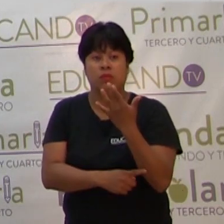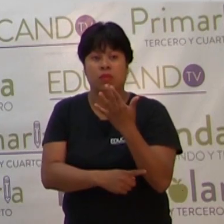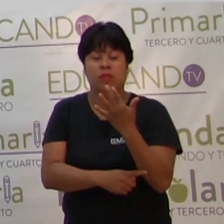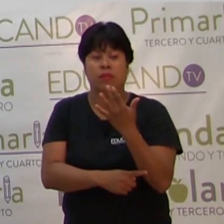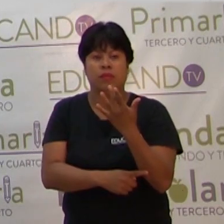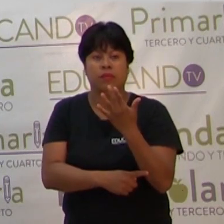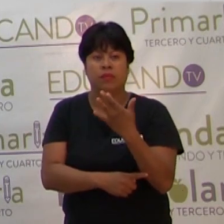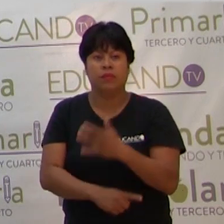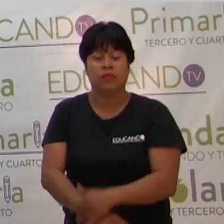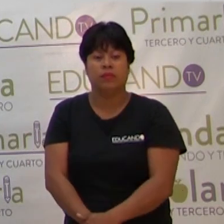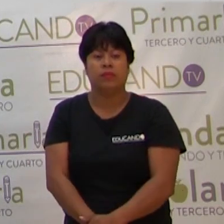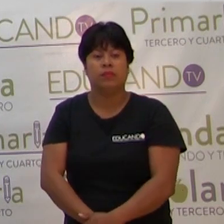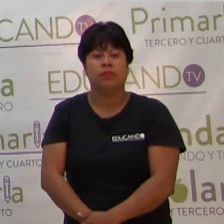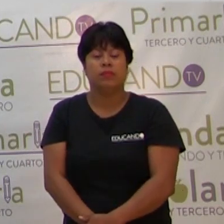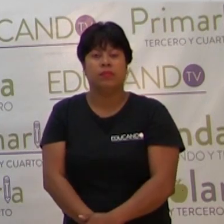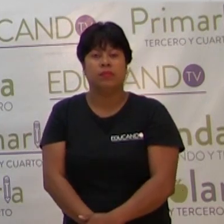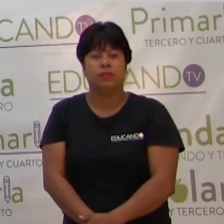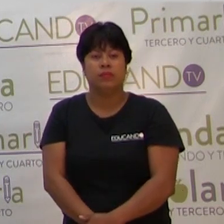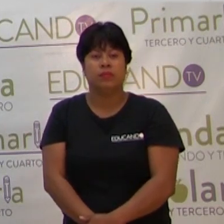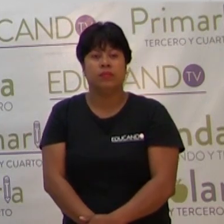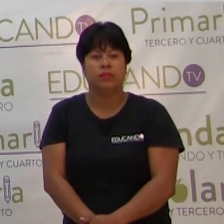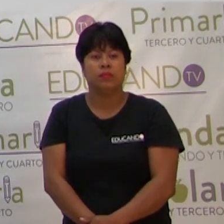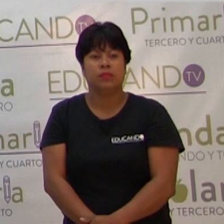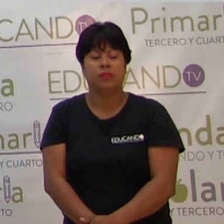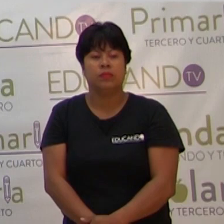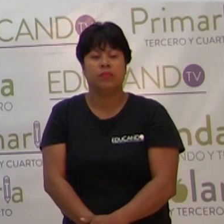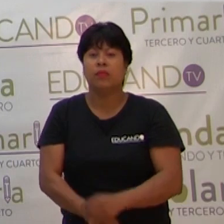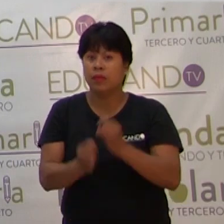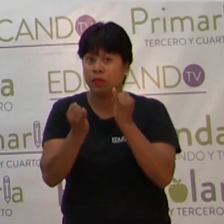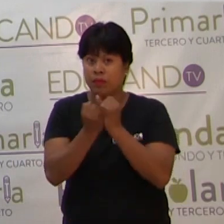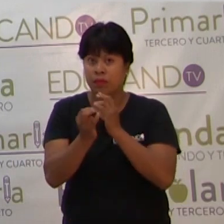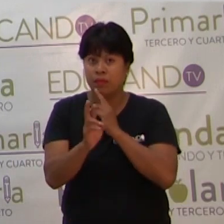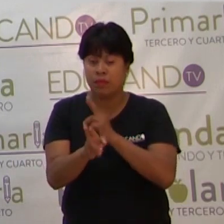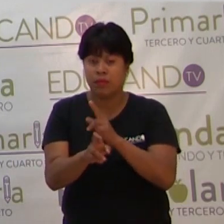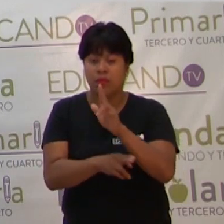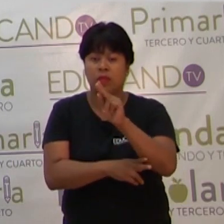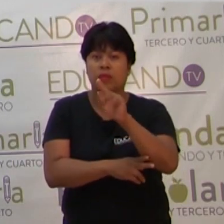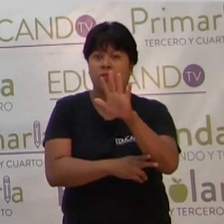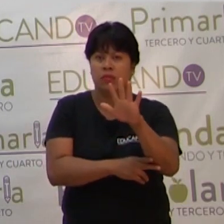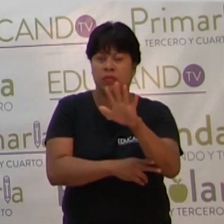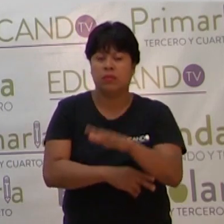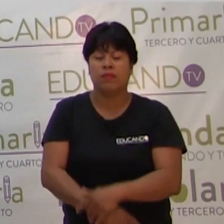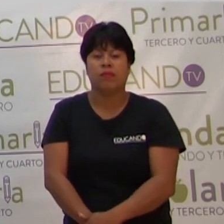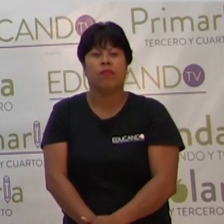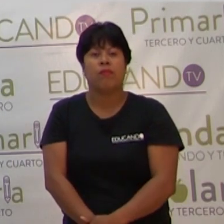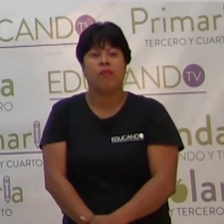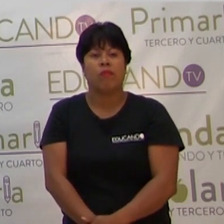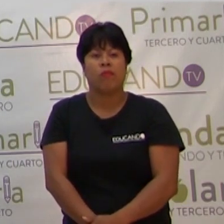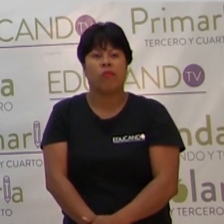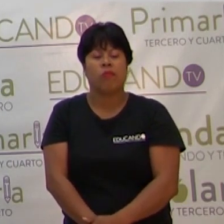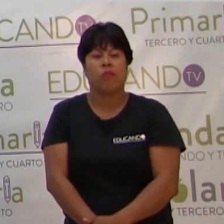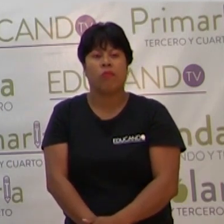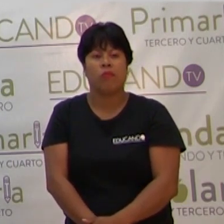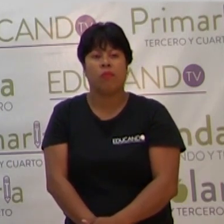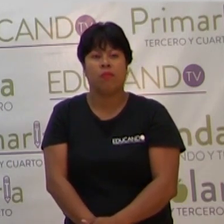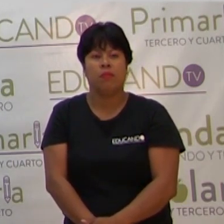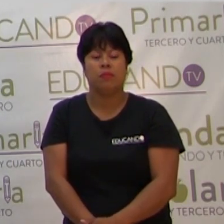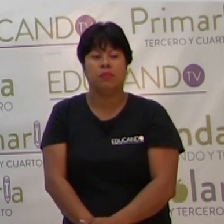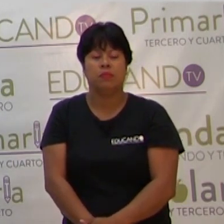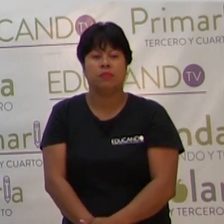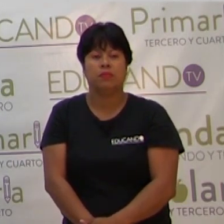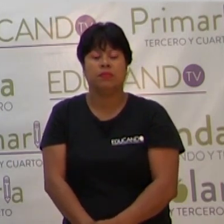Más 50. Es igual a 85. Aquí ya me da